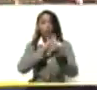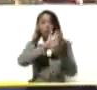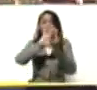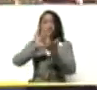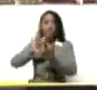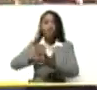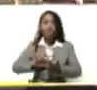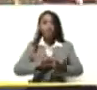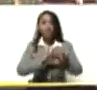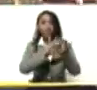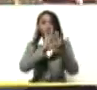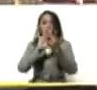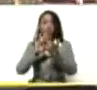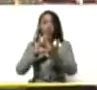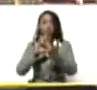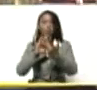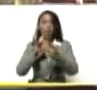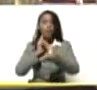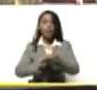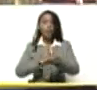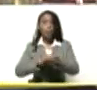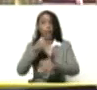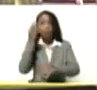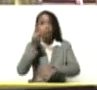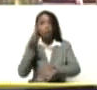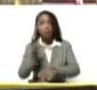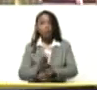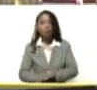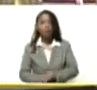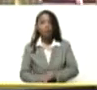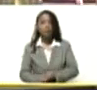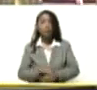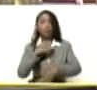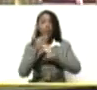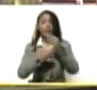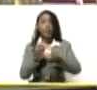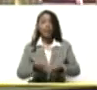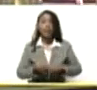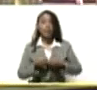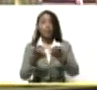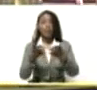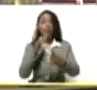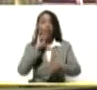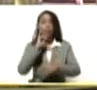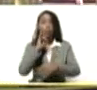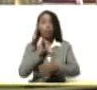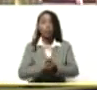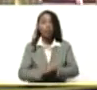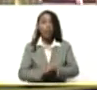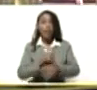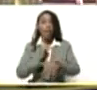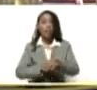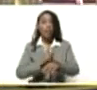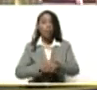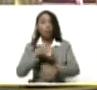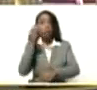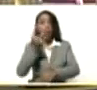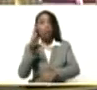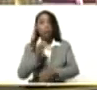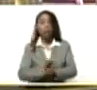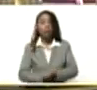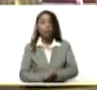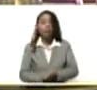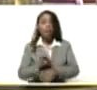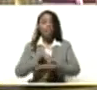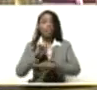intercomunicamos. En tiempo real se hace viral una información y en tiempo real